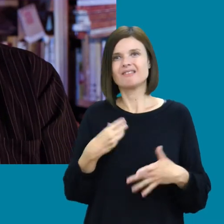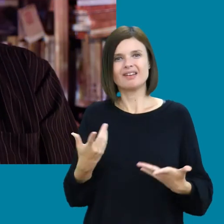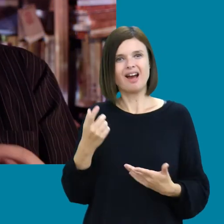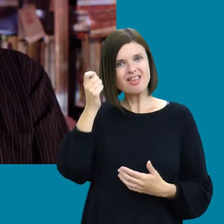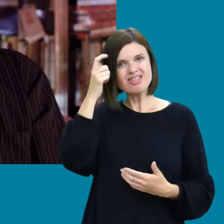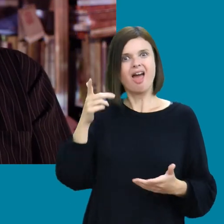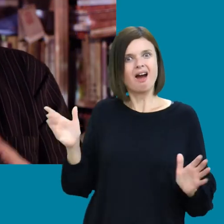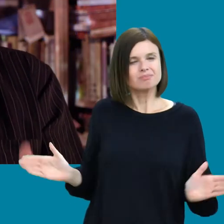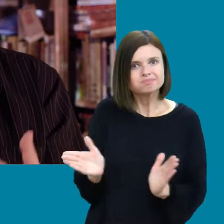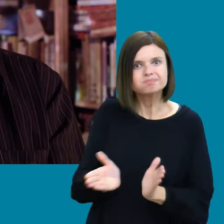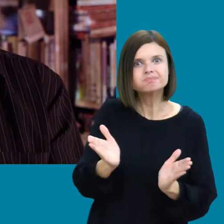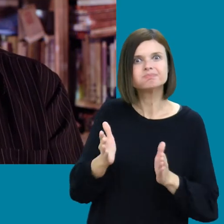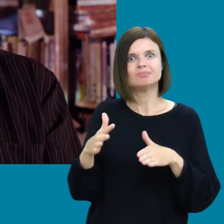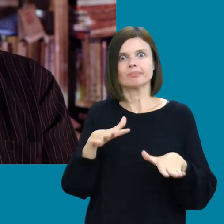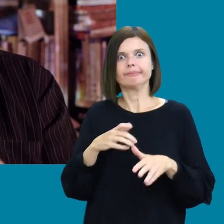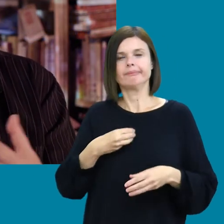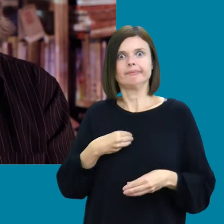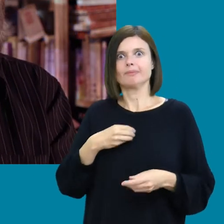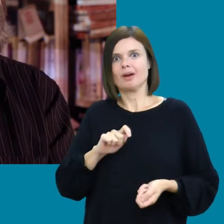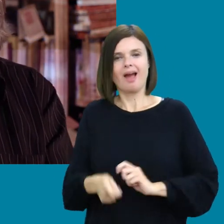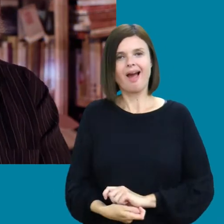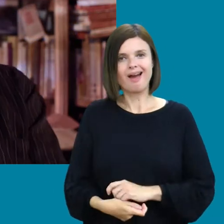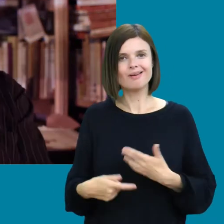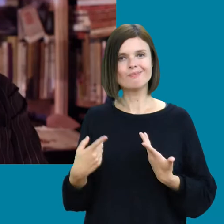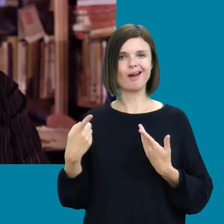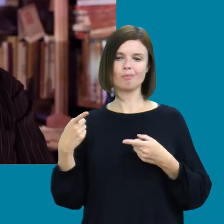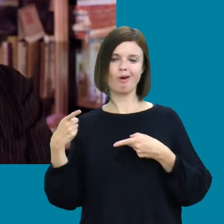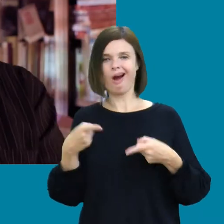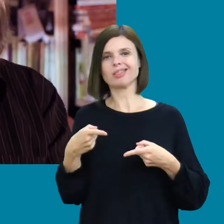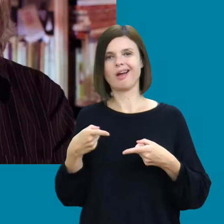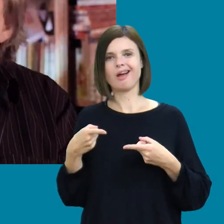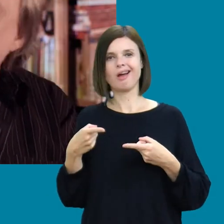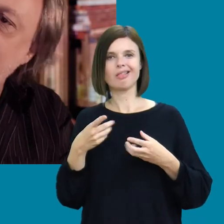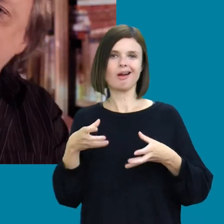sentido de una idea motora, movilizadora,